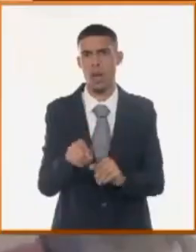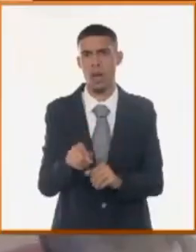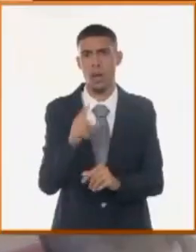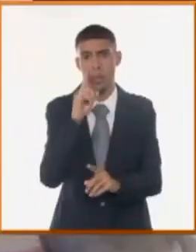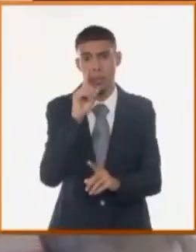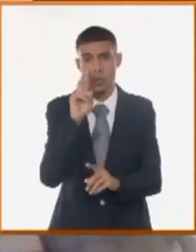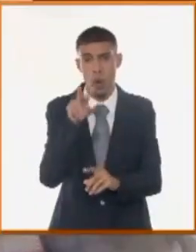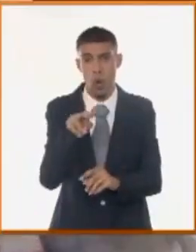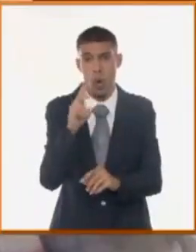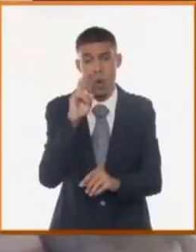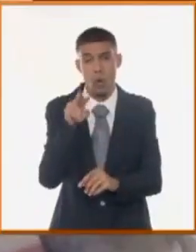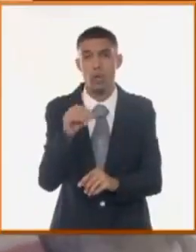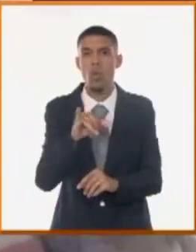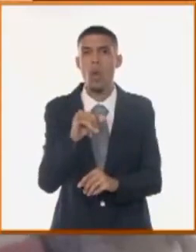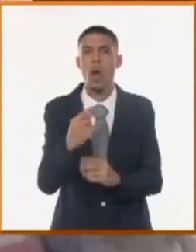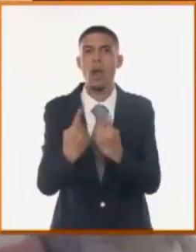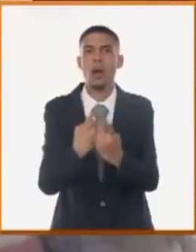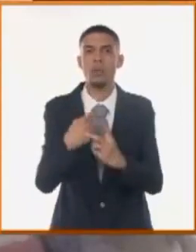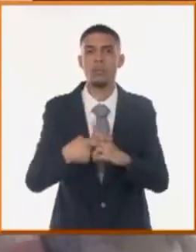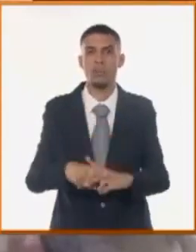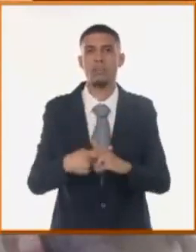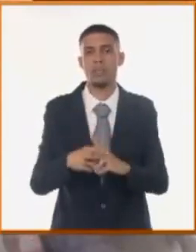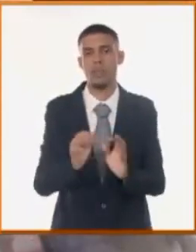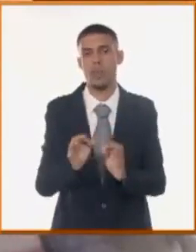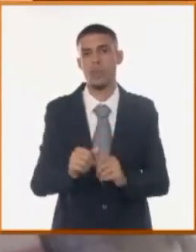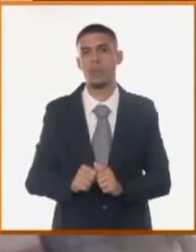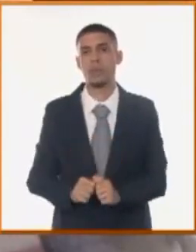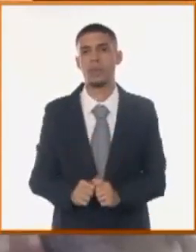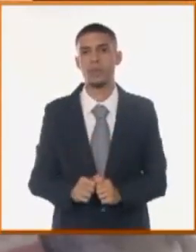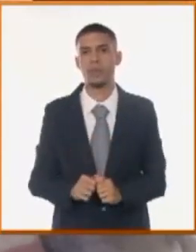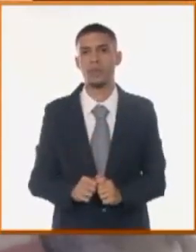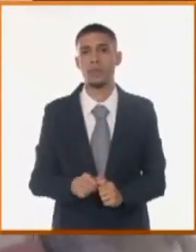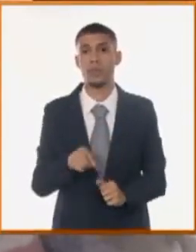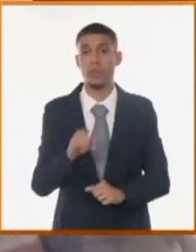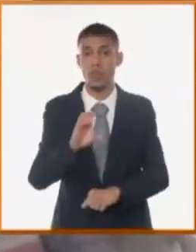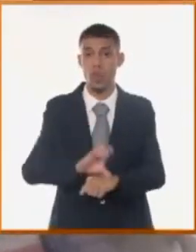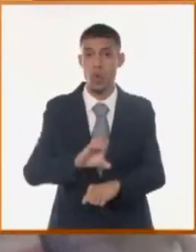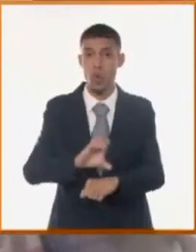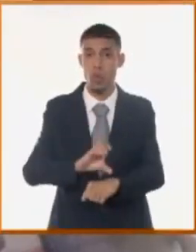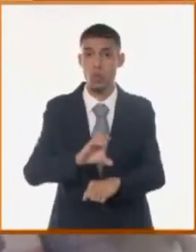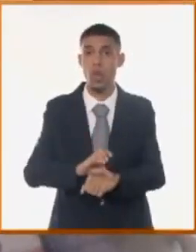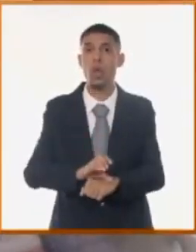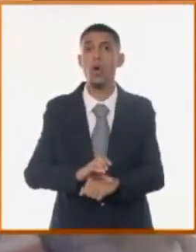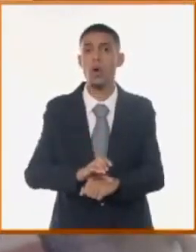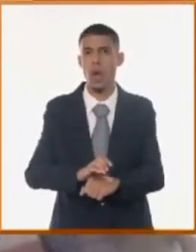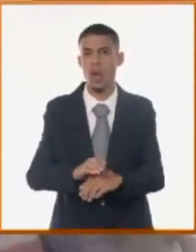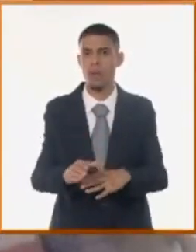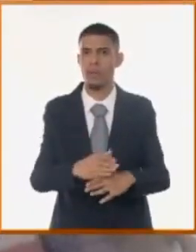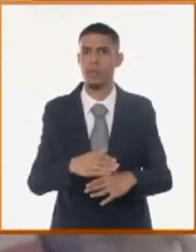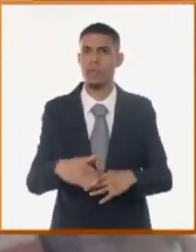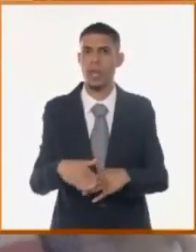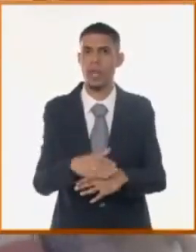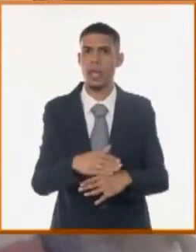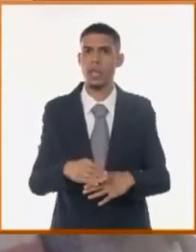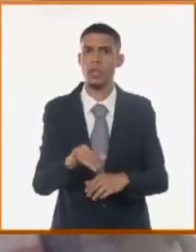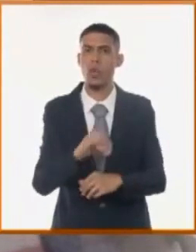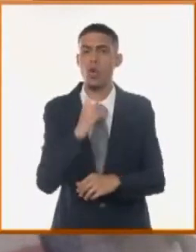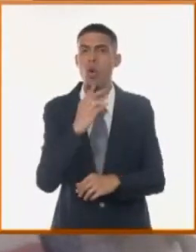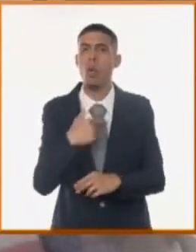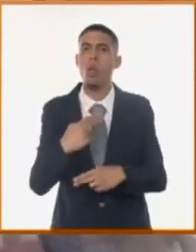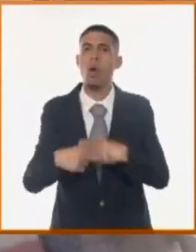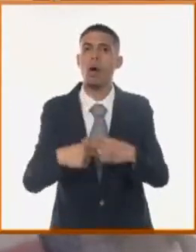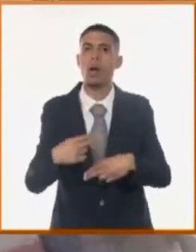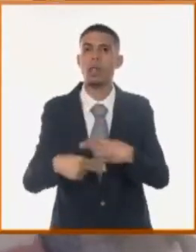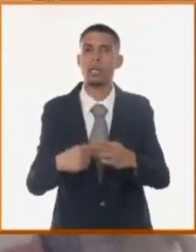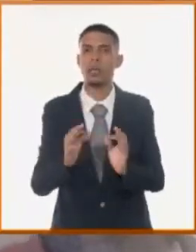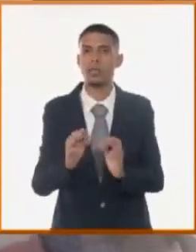soluciones aún en medio de las limitaciones de infraestructura. Y hay nubes, y hay gestión en la nube, y hay posibilidades también de hacerlo. Y lo que hace